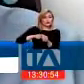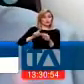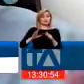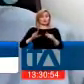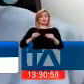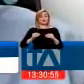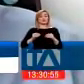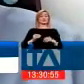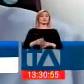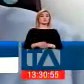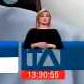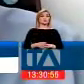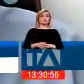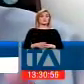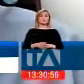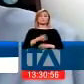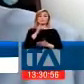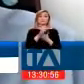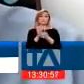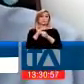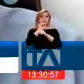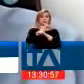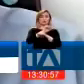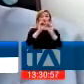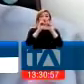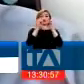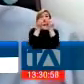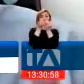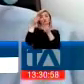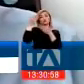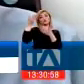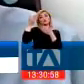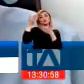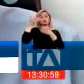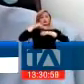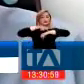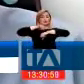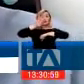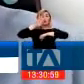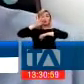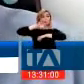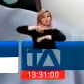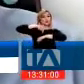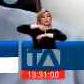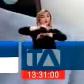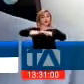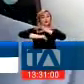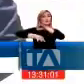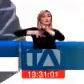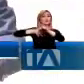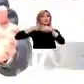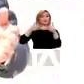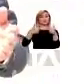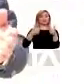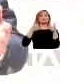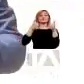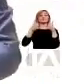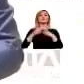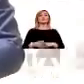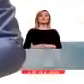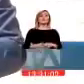aceptación, obviamente será rechazada y la organización política tendrá 48 horas para reemplazar a este candidato. Son